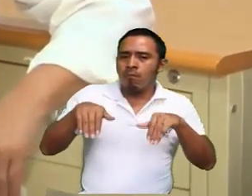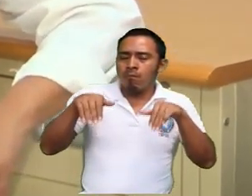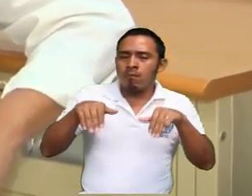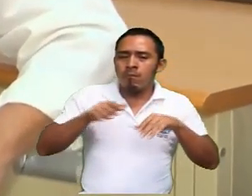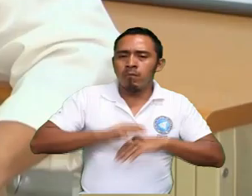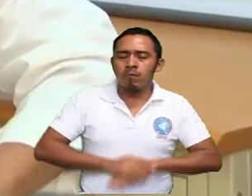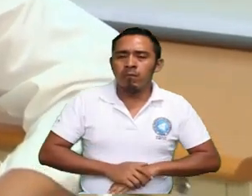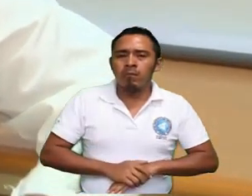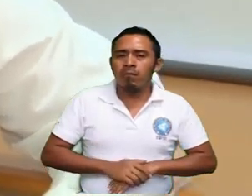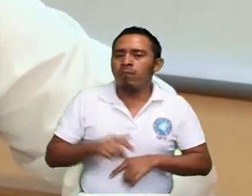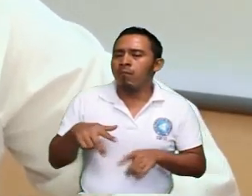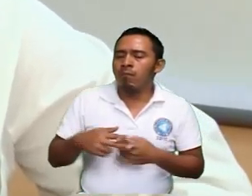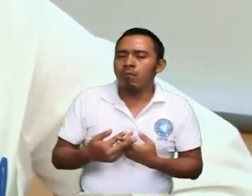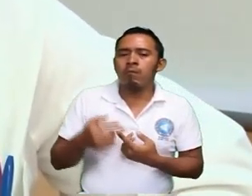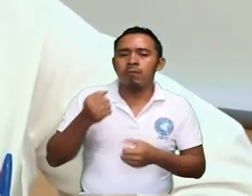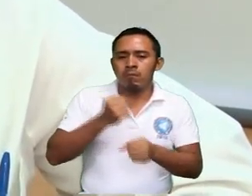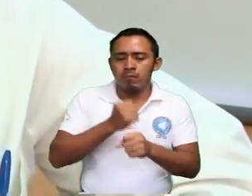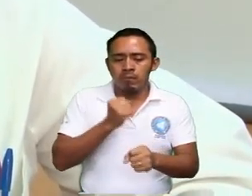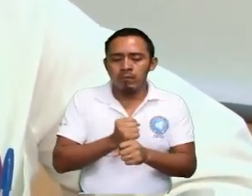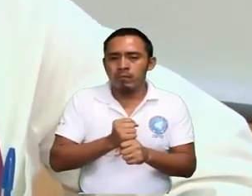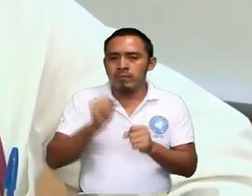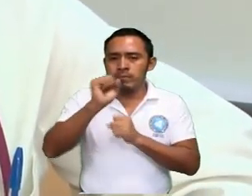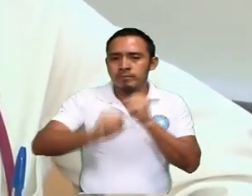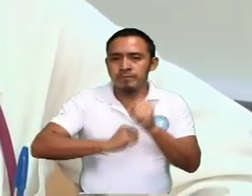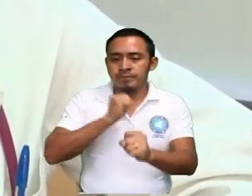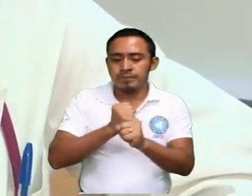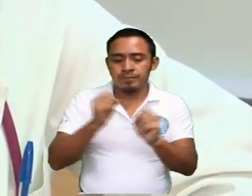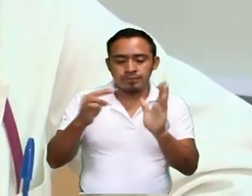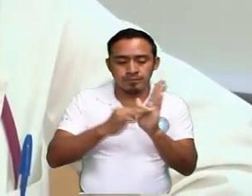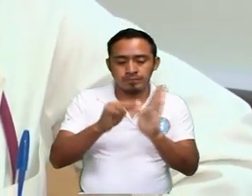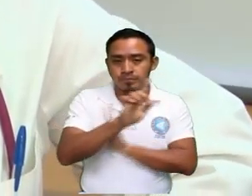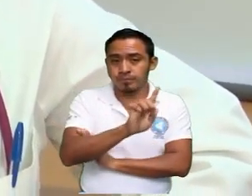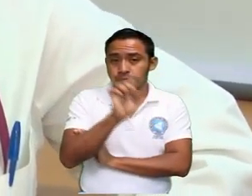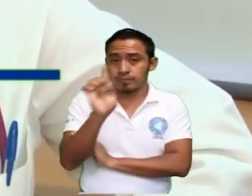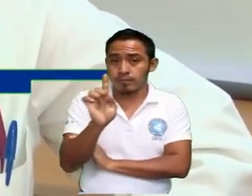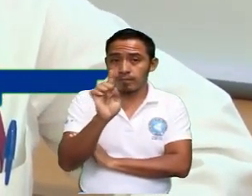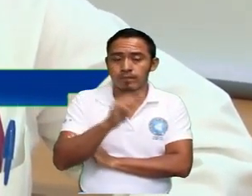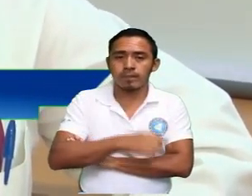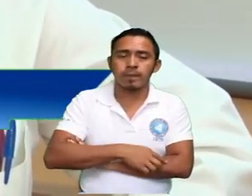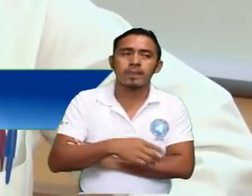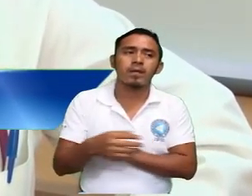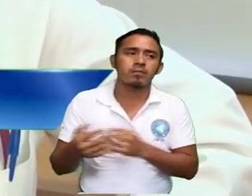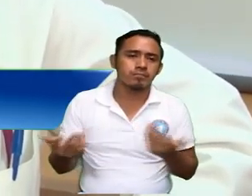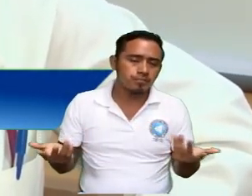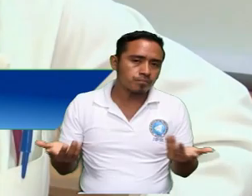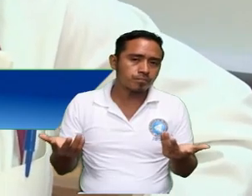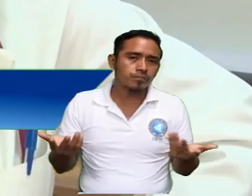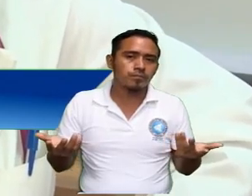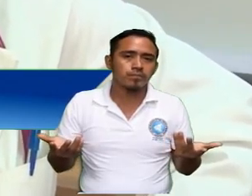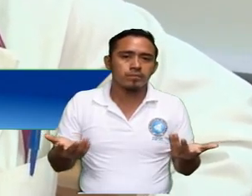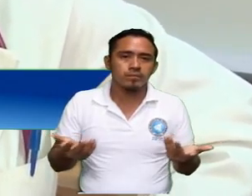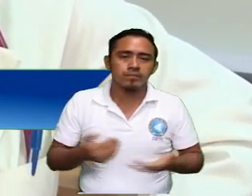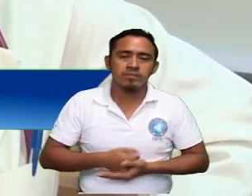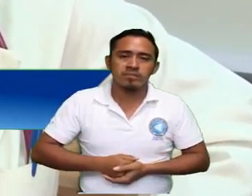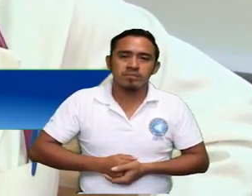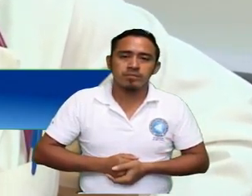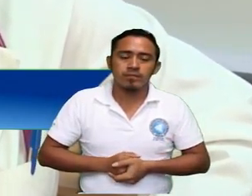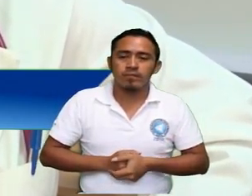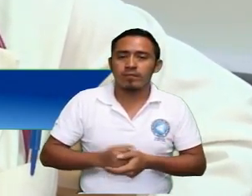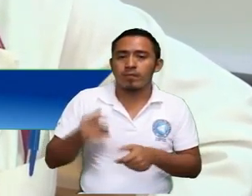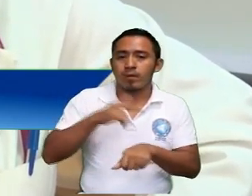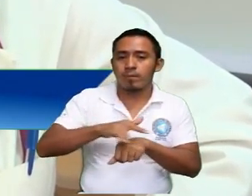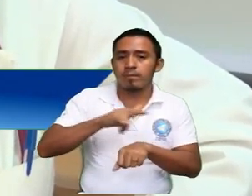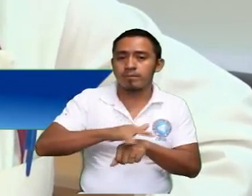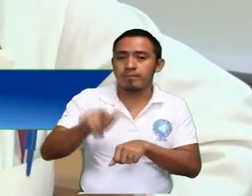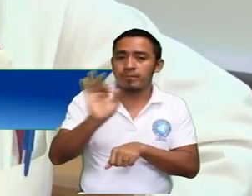desde el 2011. Y esta estrategia nace como parte de tratar de mejorarle